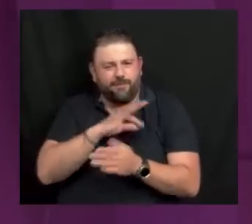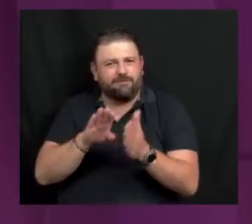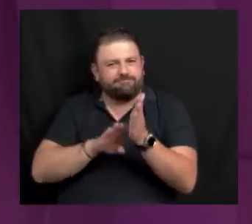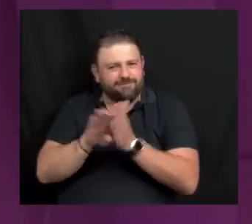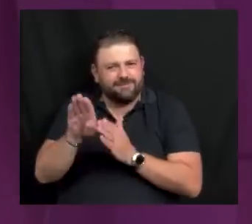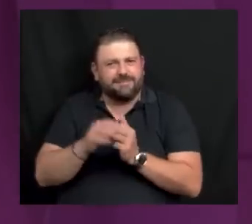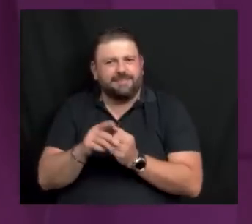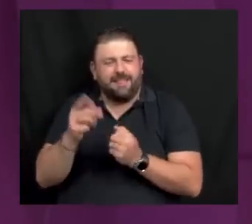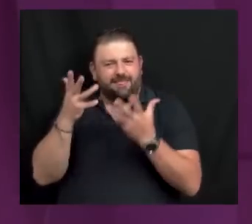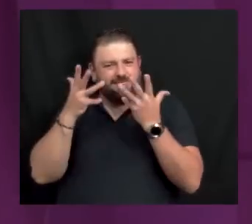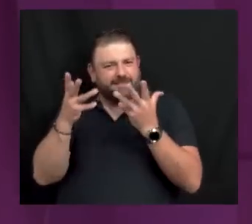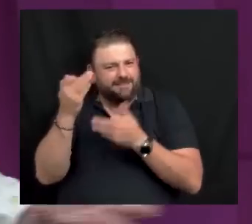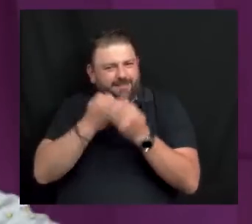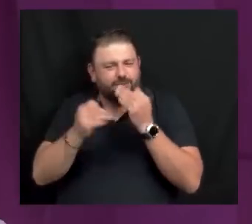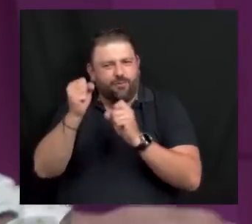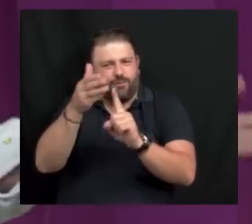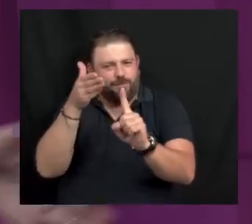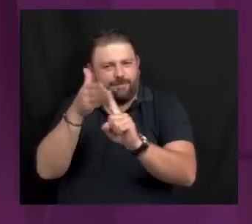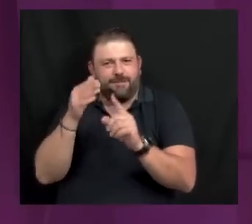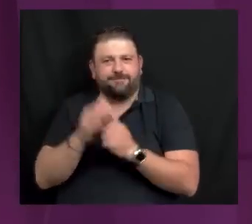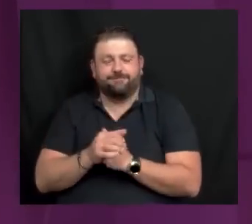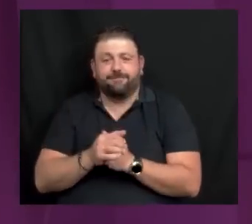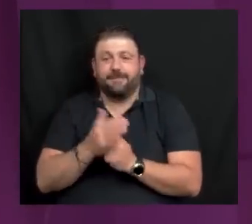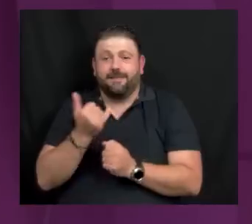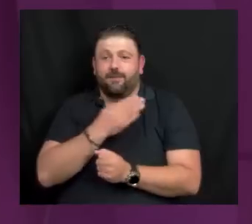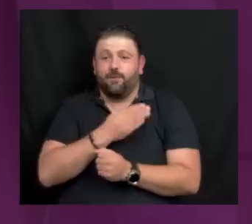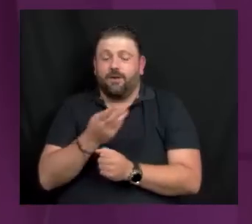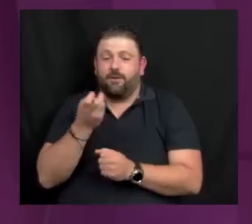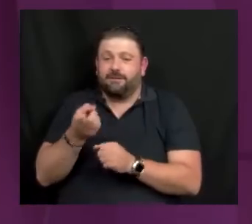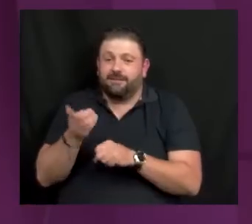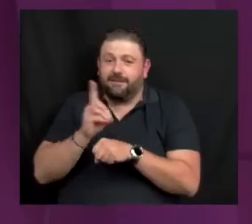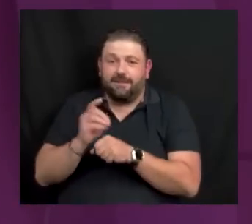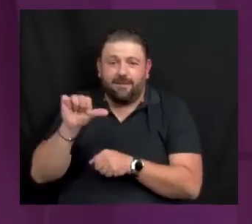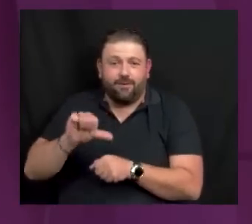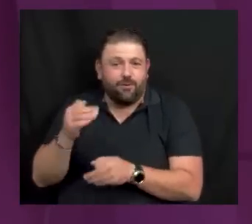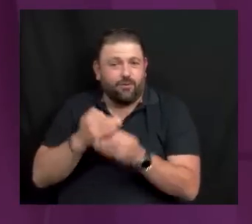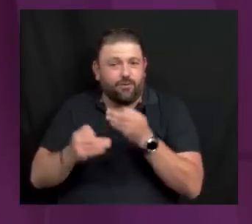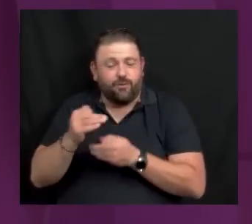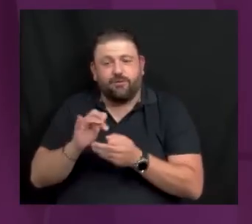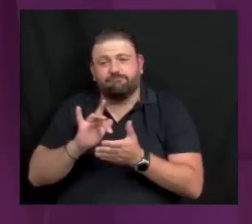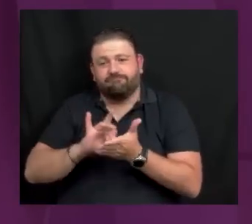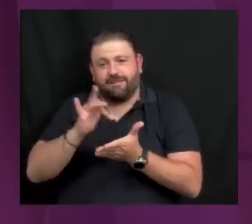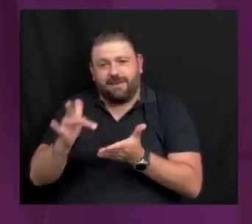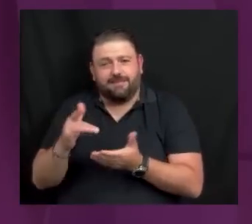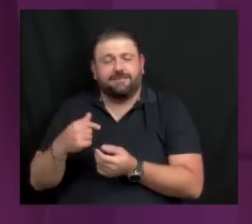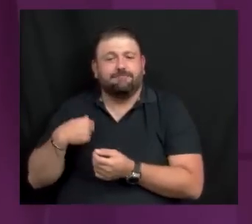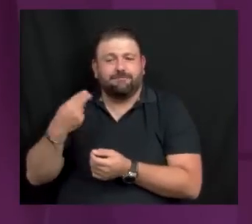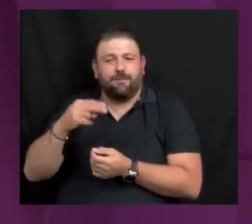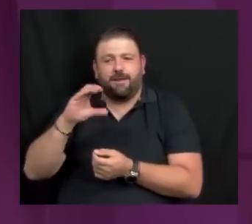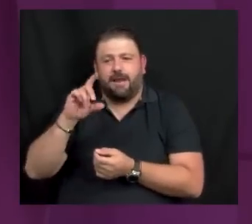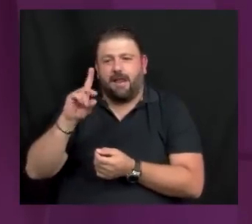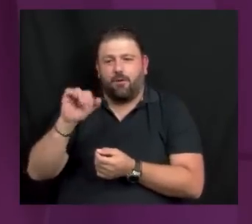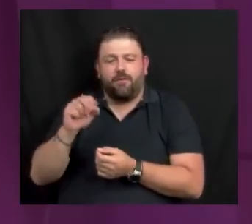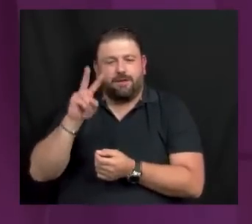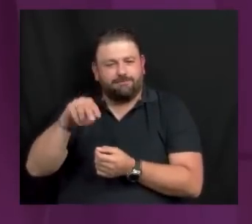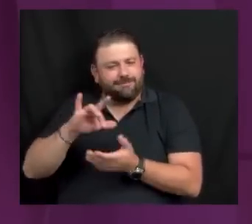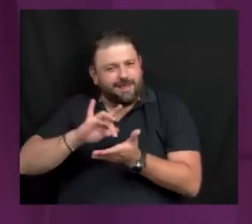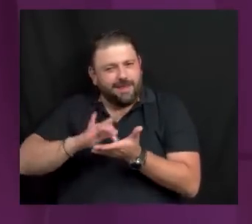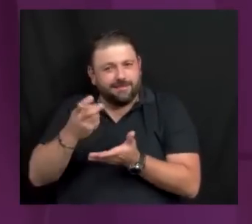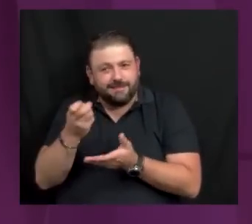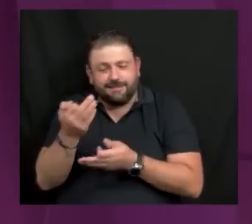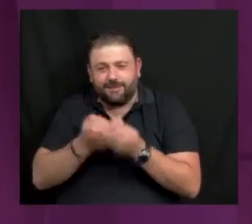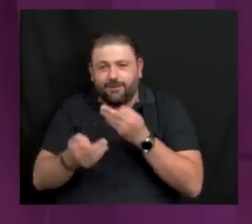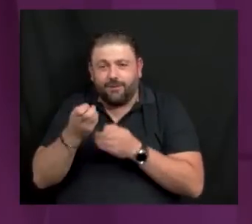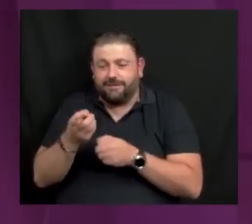soñarlo, hay que empezar a cumplirlo. Y bueno, por mi parte el día de hoy sería todo. Mi nombre es Claudia García, fue un placer estar con ustedes en este